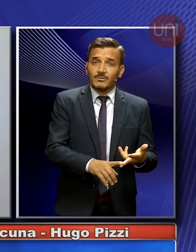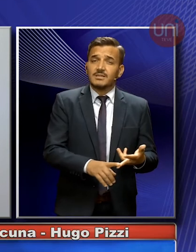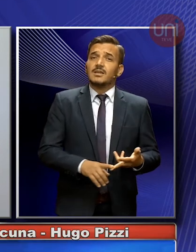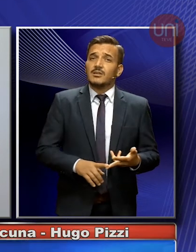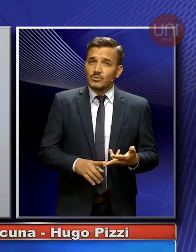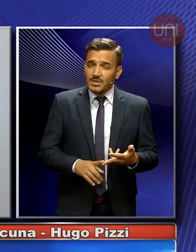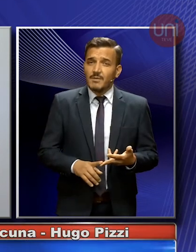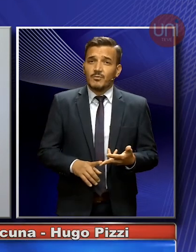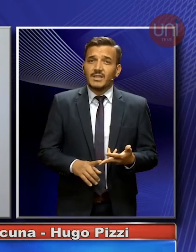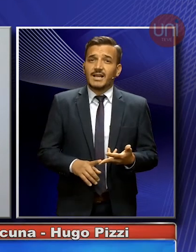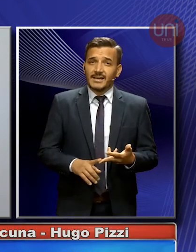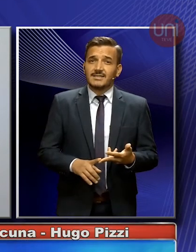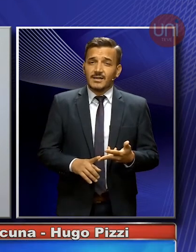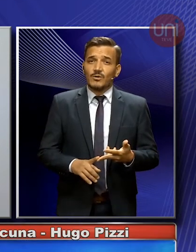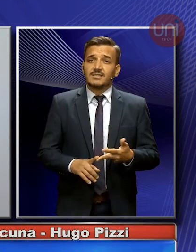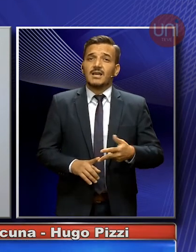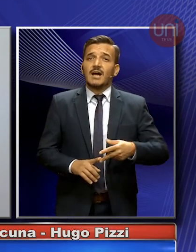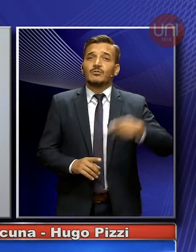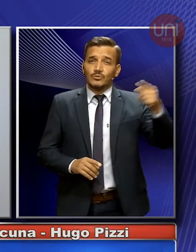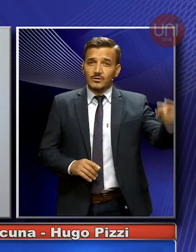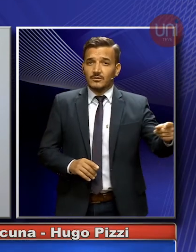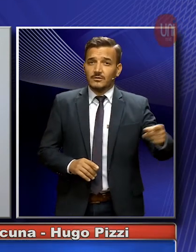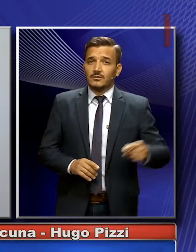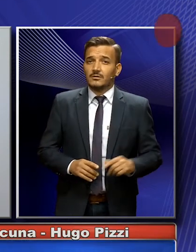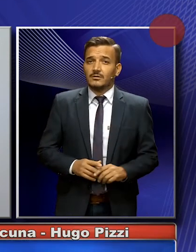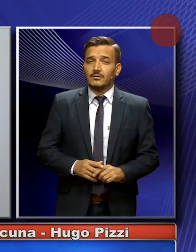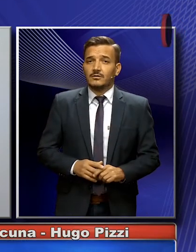síntomas, inclusive puede acarrear secuelas a futuro.